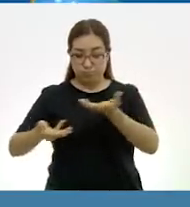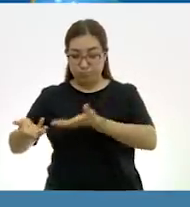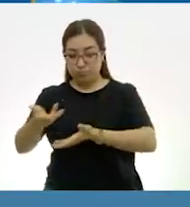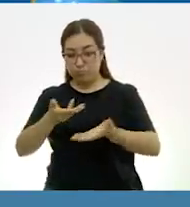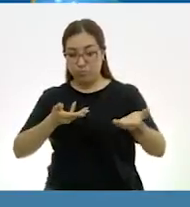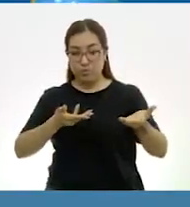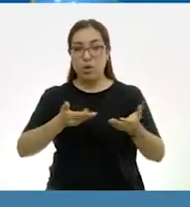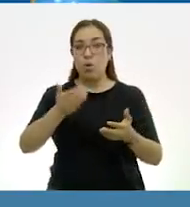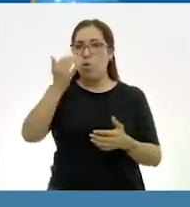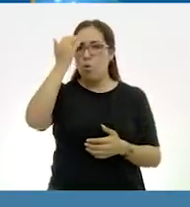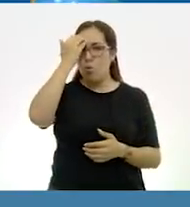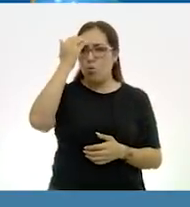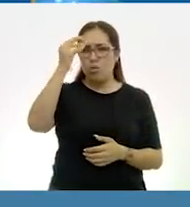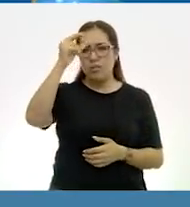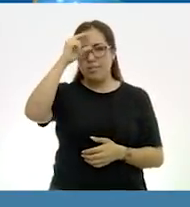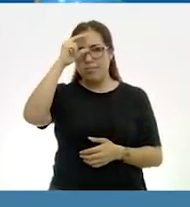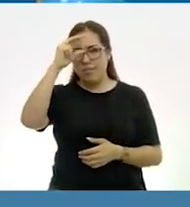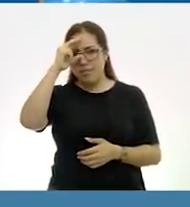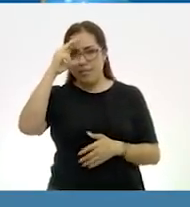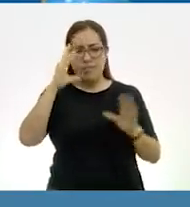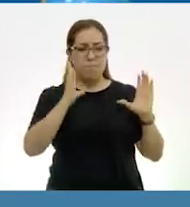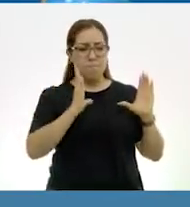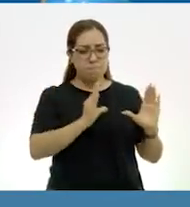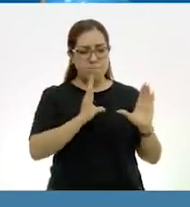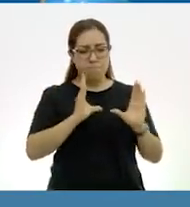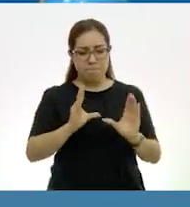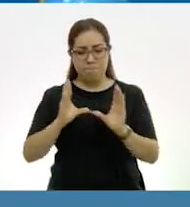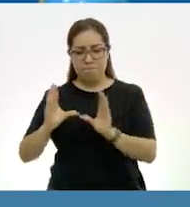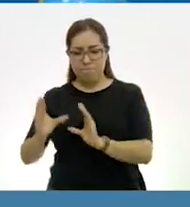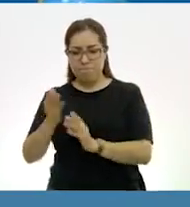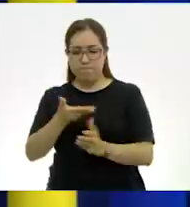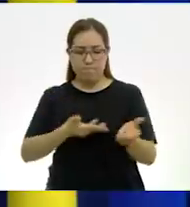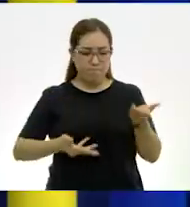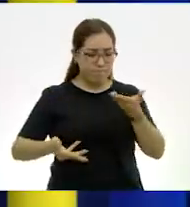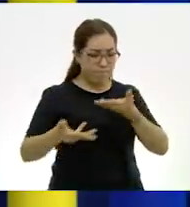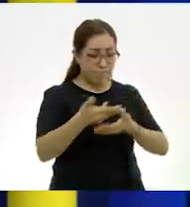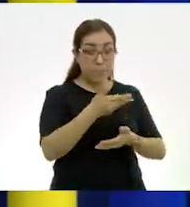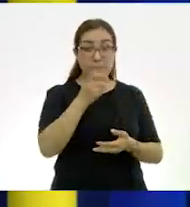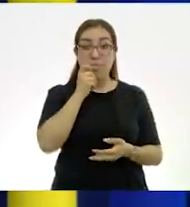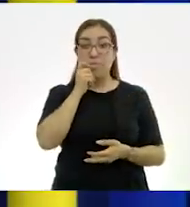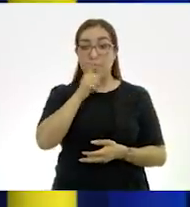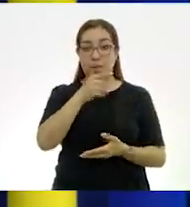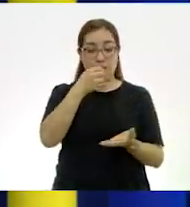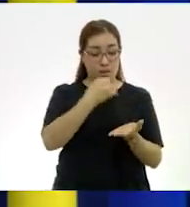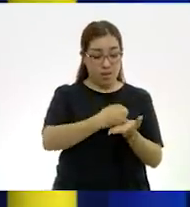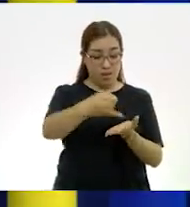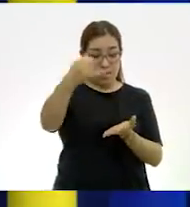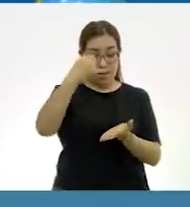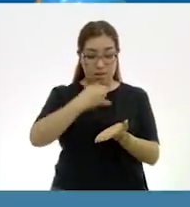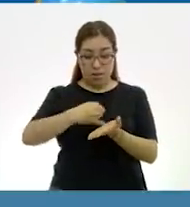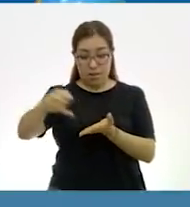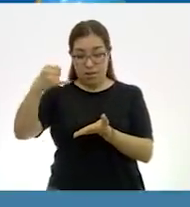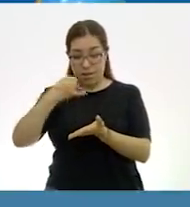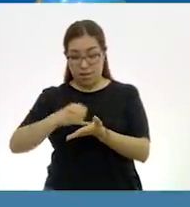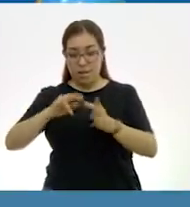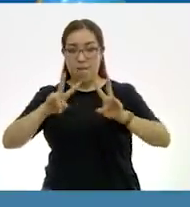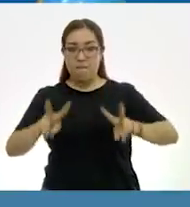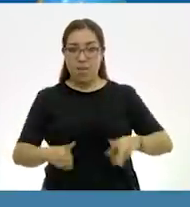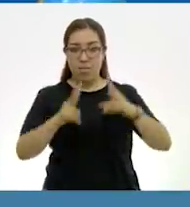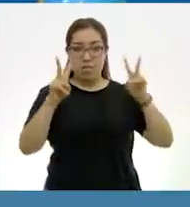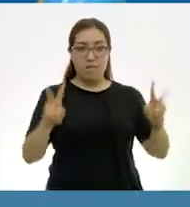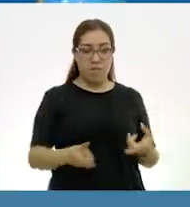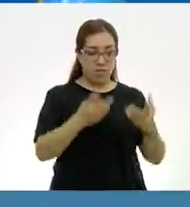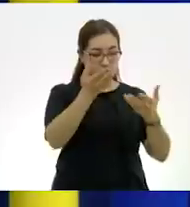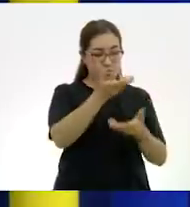al surgimiento de las grandes civilizaciones agrícolas. Y fue una de las primeras civilizaciones que inventaron